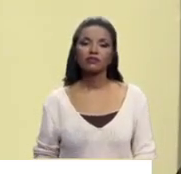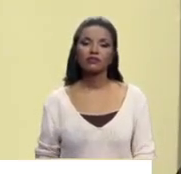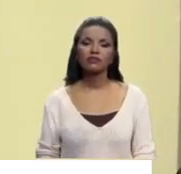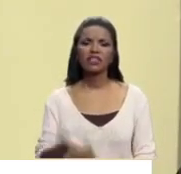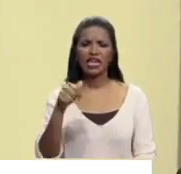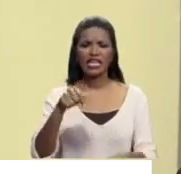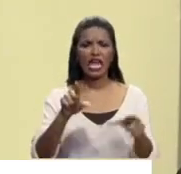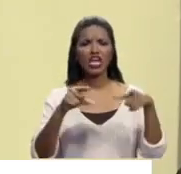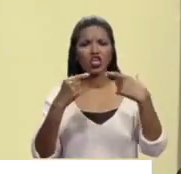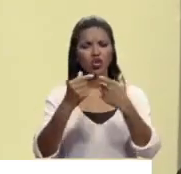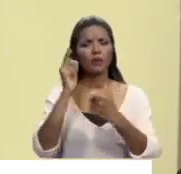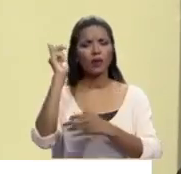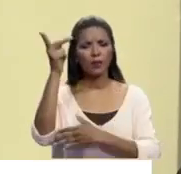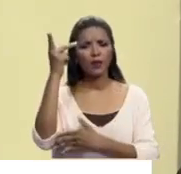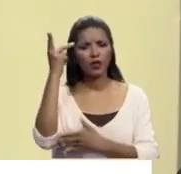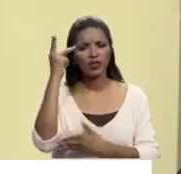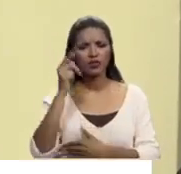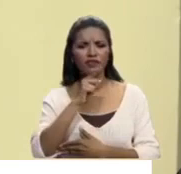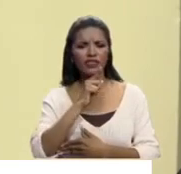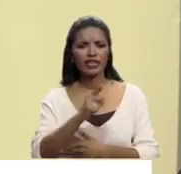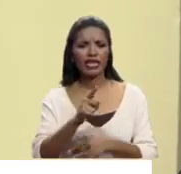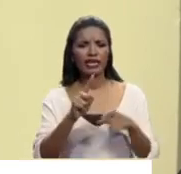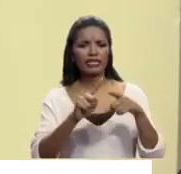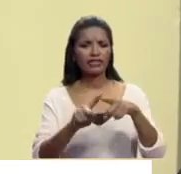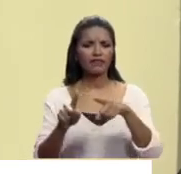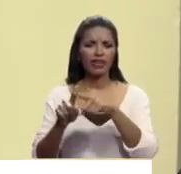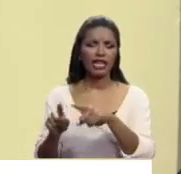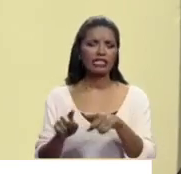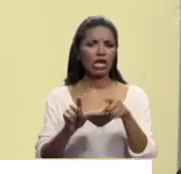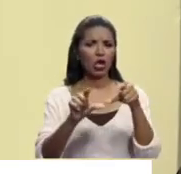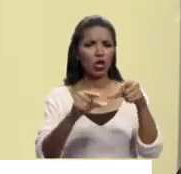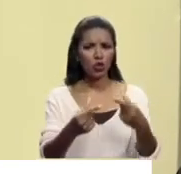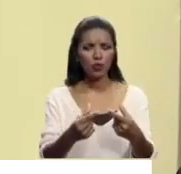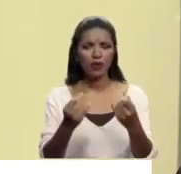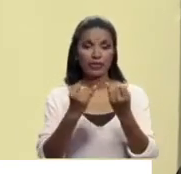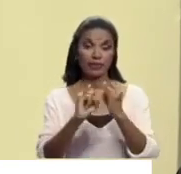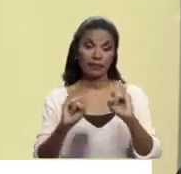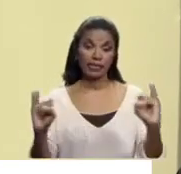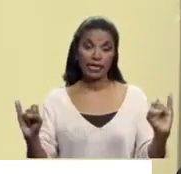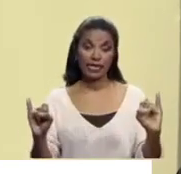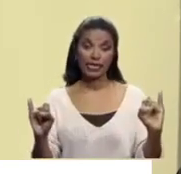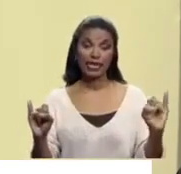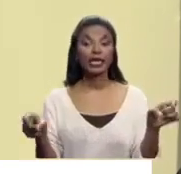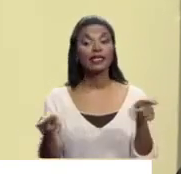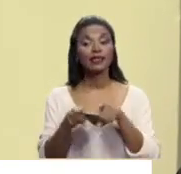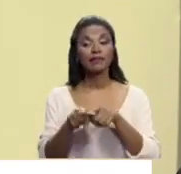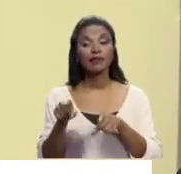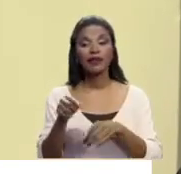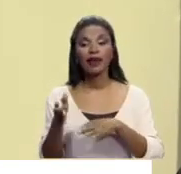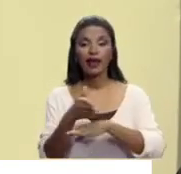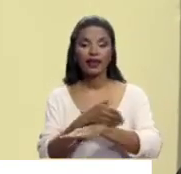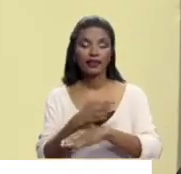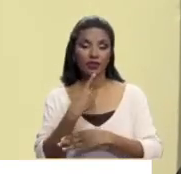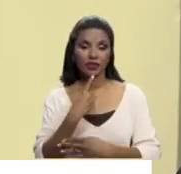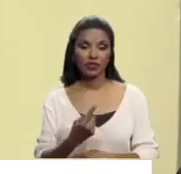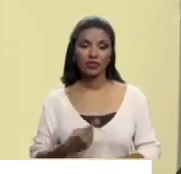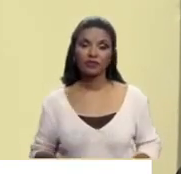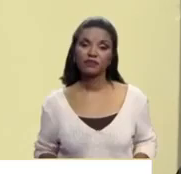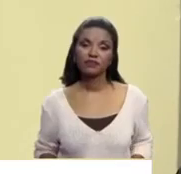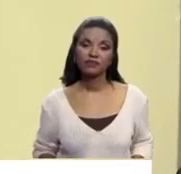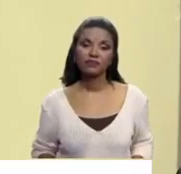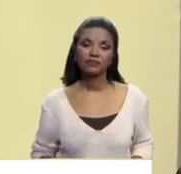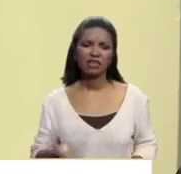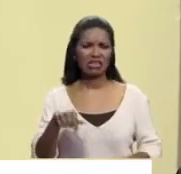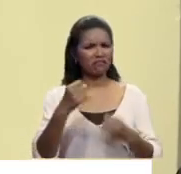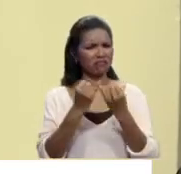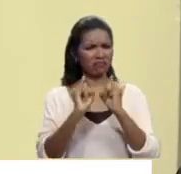partidos políticos y por sectores independientes, que también lo dijo un colega diputado. Aquí